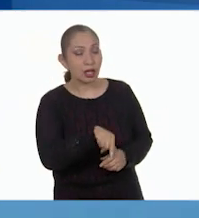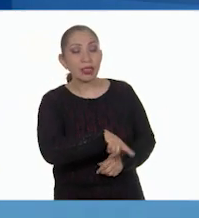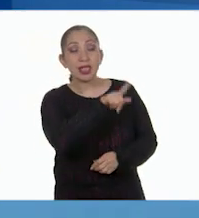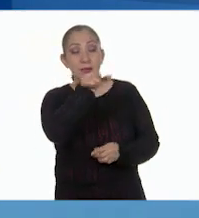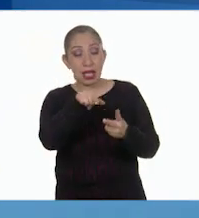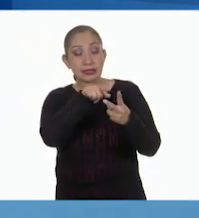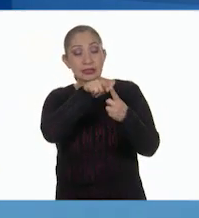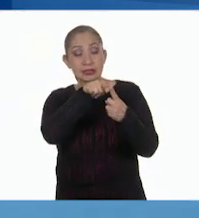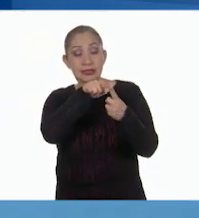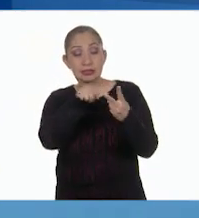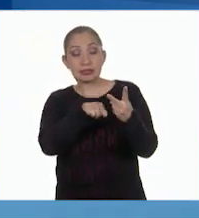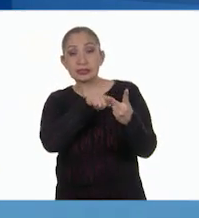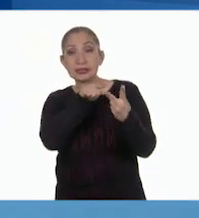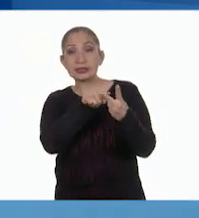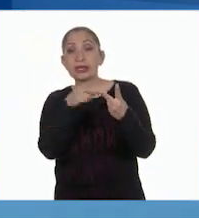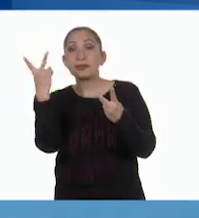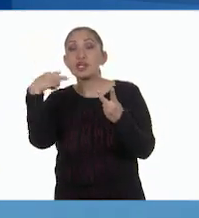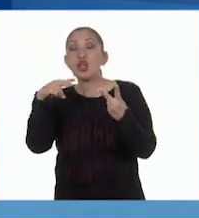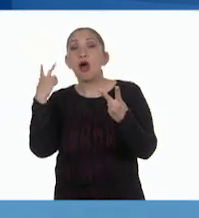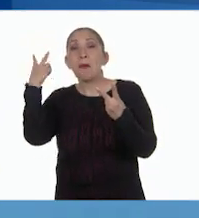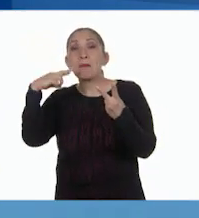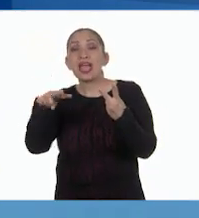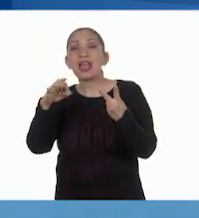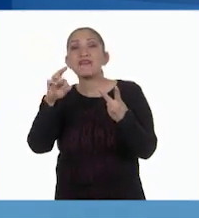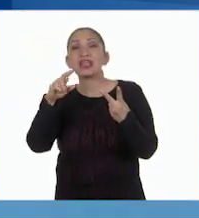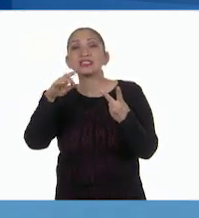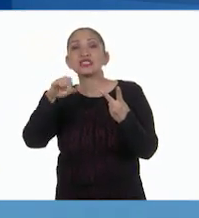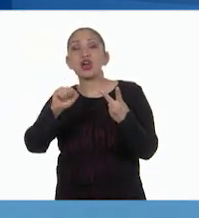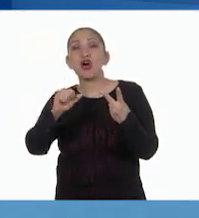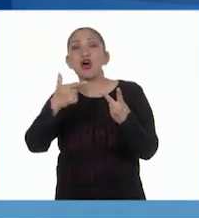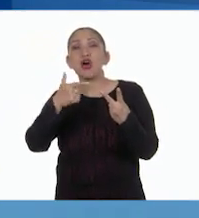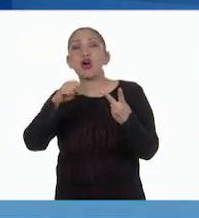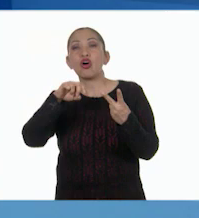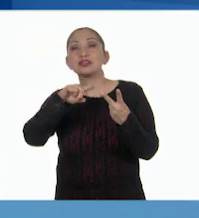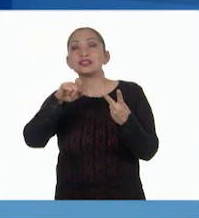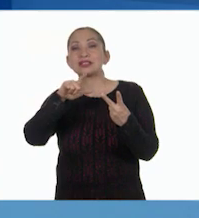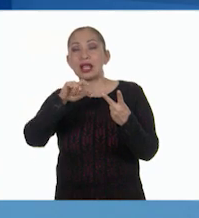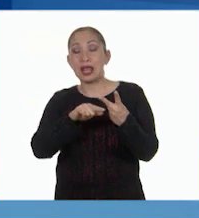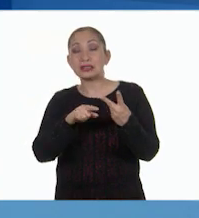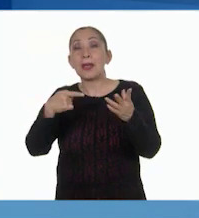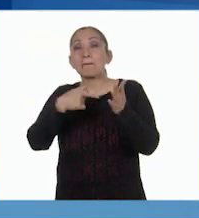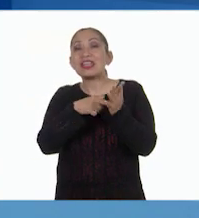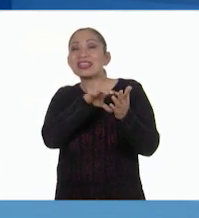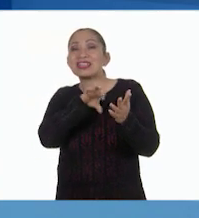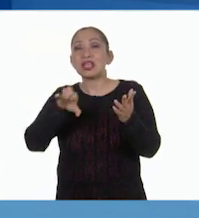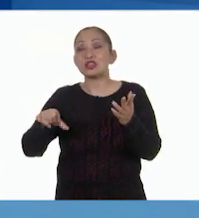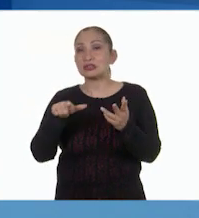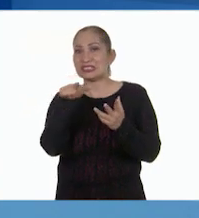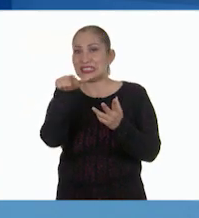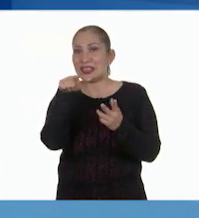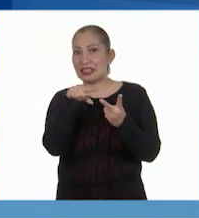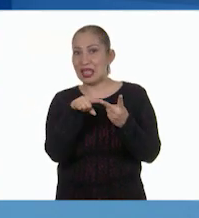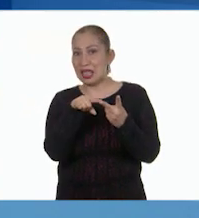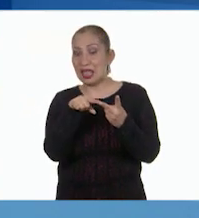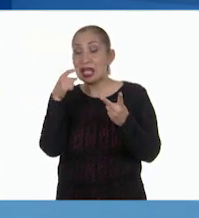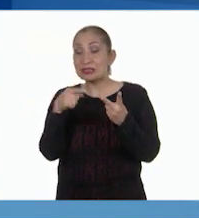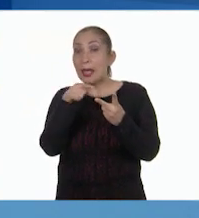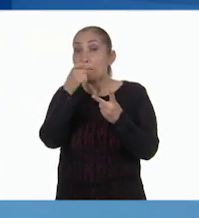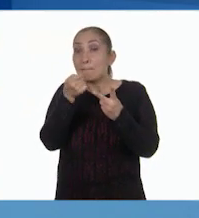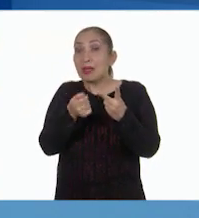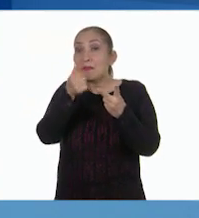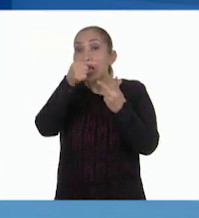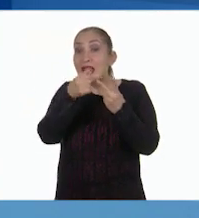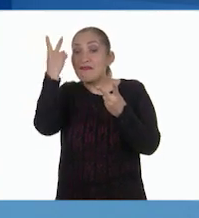Después de ellos, hay que señalar la expedición de Francisco Hernández de Córdoba en el año de 1517. Esa fue la